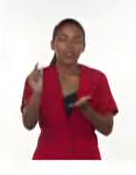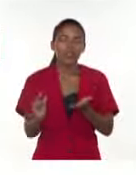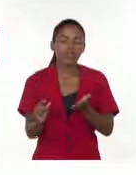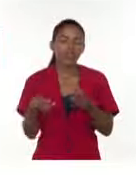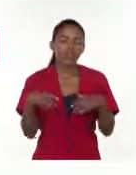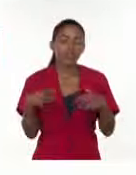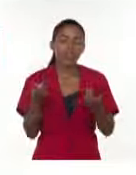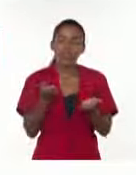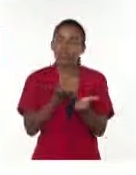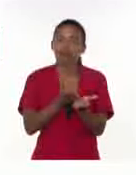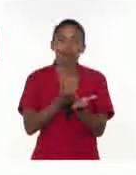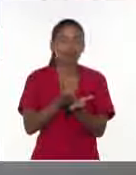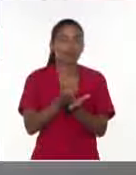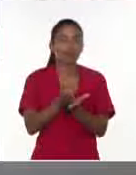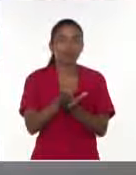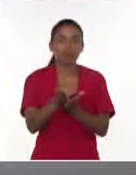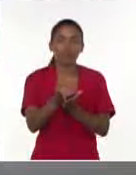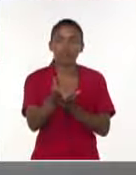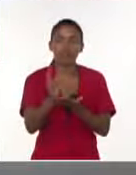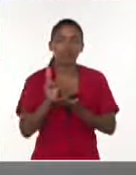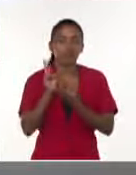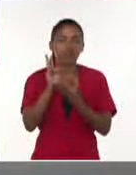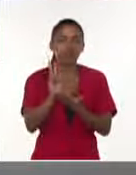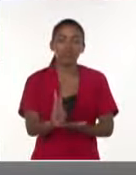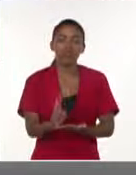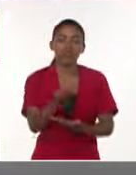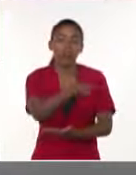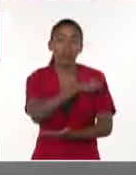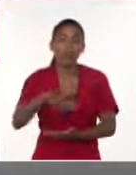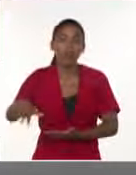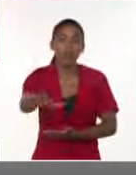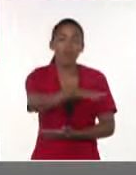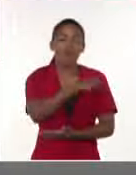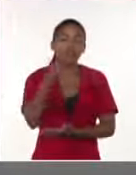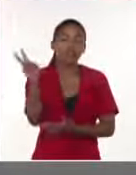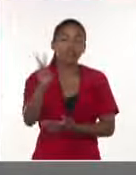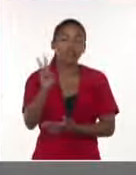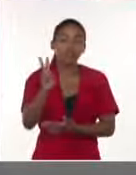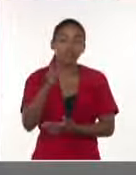prevalecer la mayoritaria voluntad soberana del pueblo venezolano expresada en las urnas.